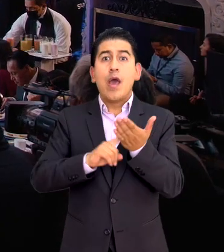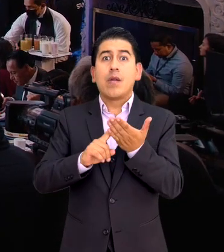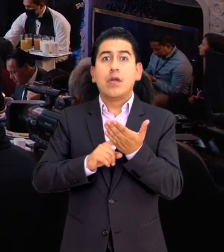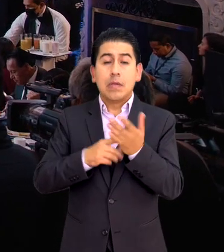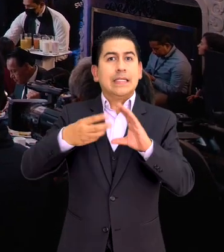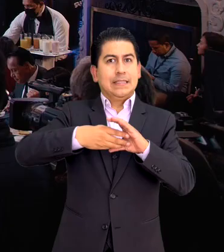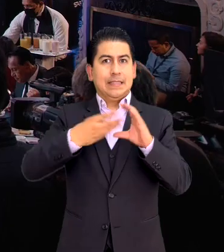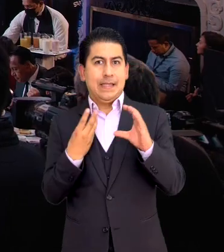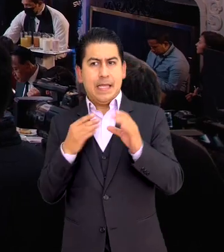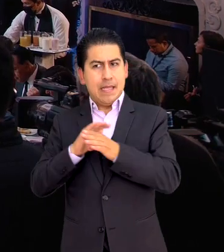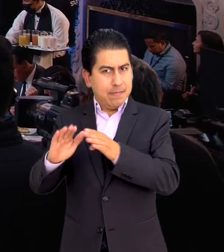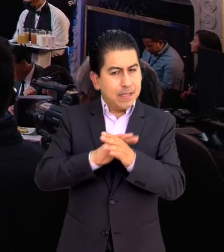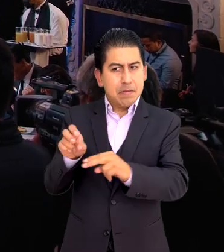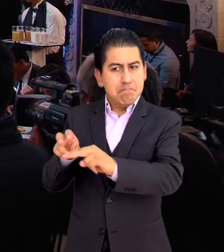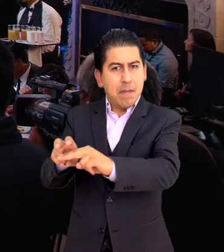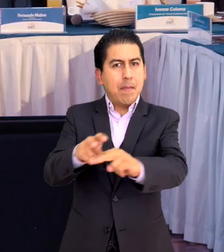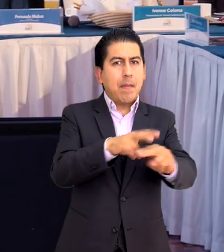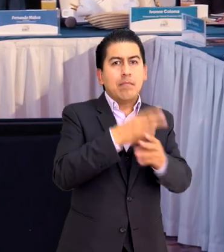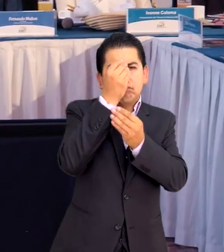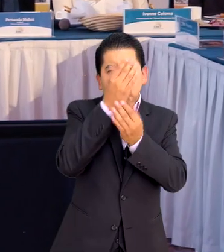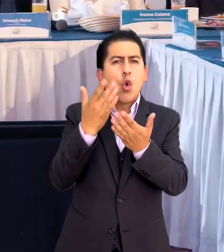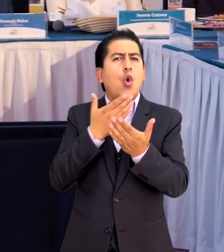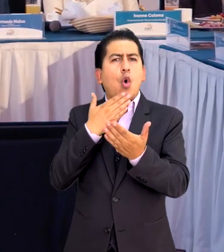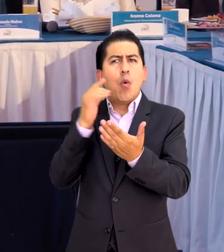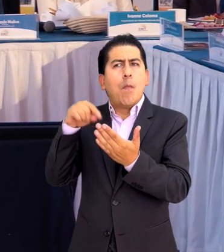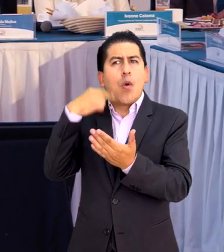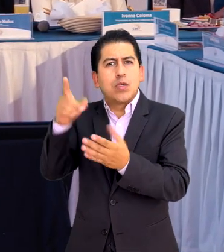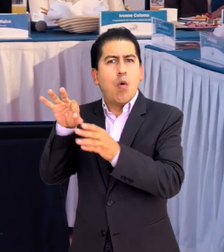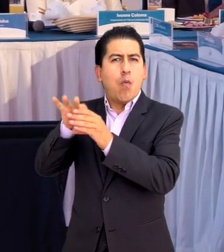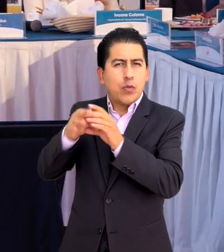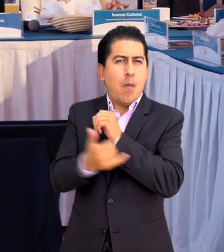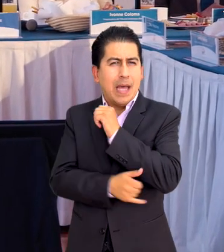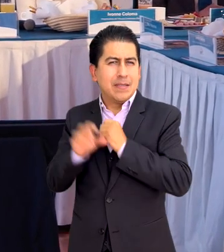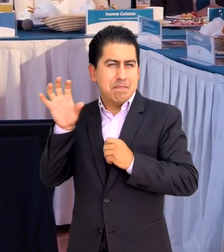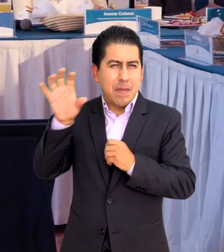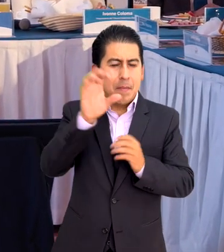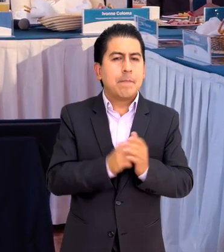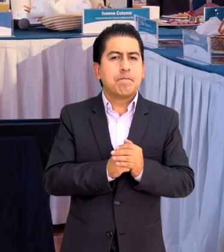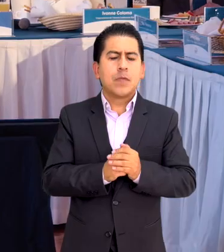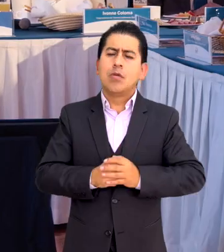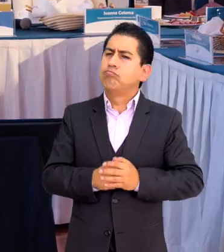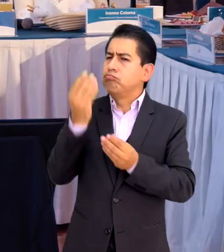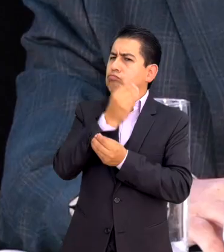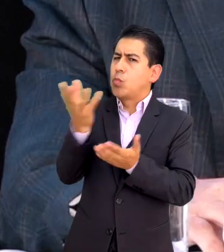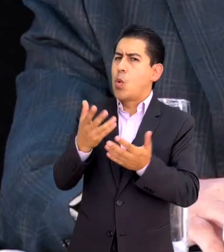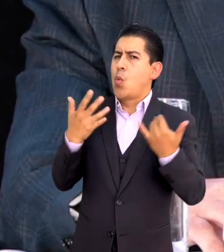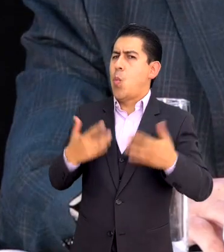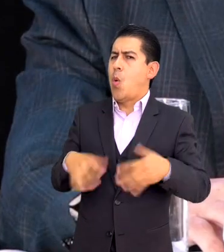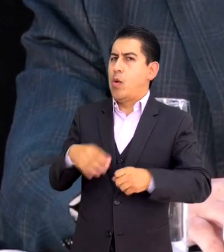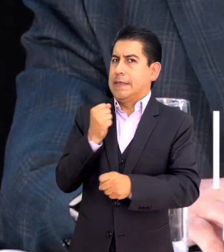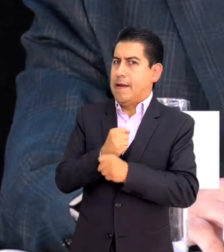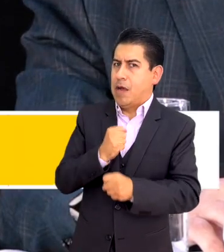Consejo Nacional Electoral socializó el voto en el exterior este jueves 4 de abril. Quiero destacar que